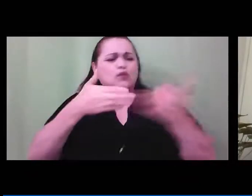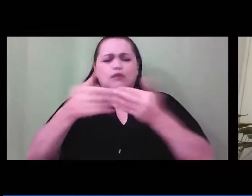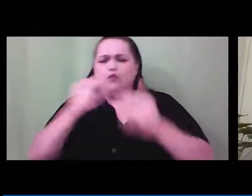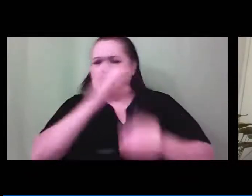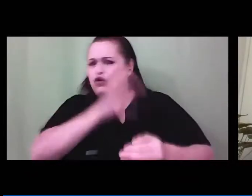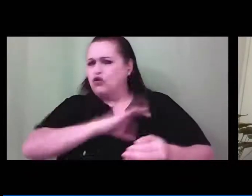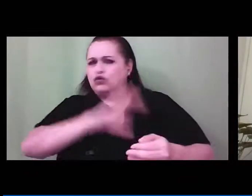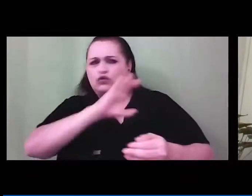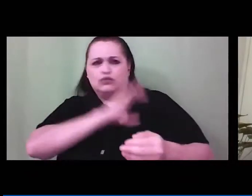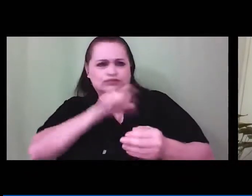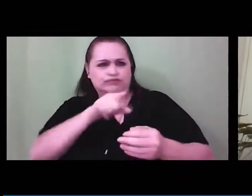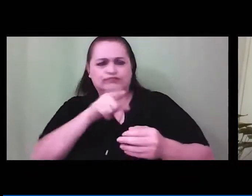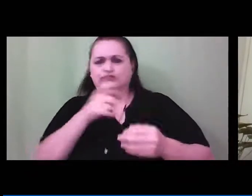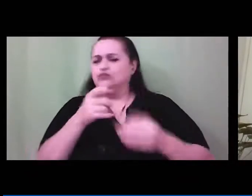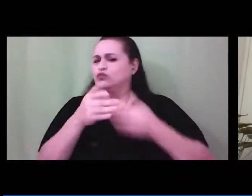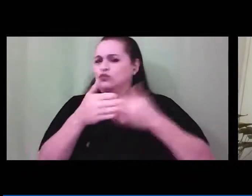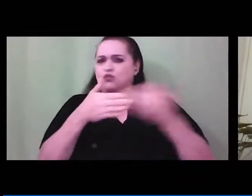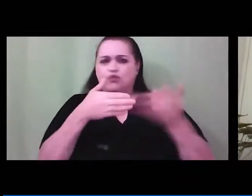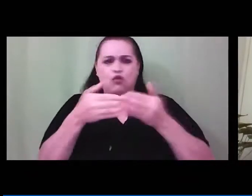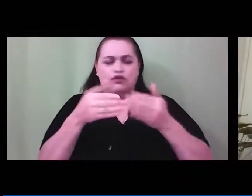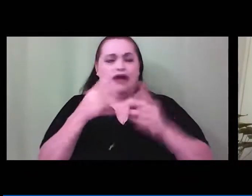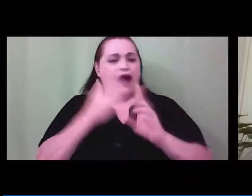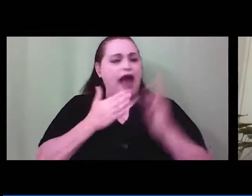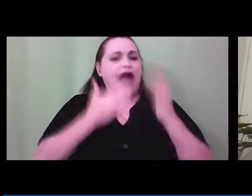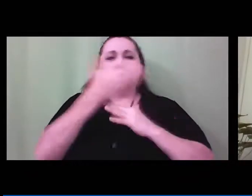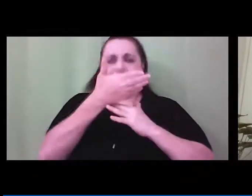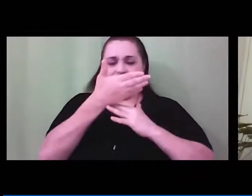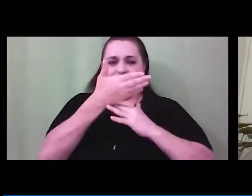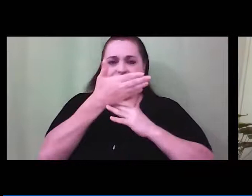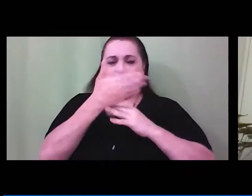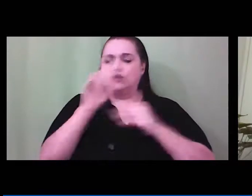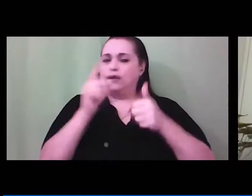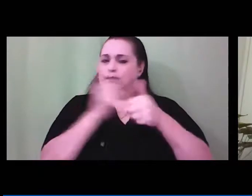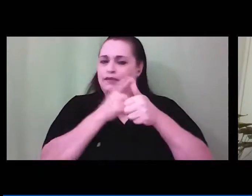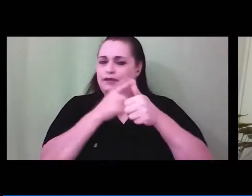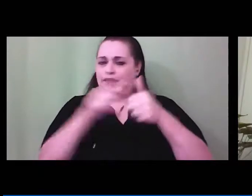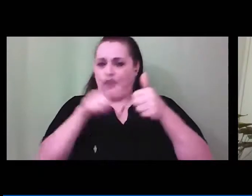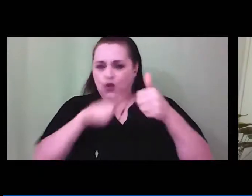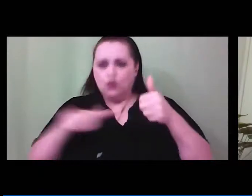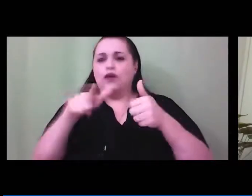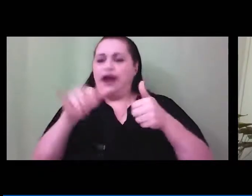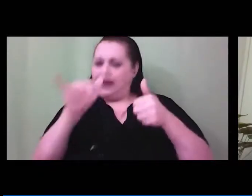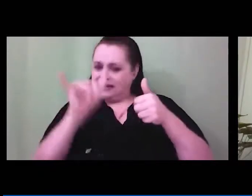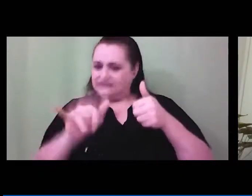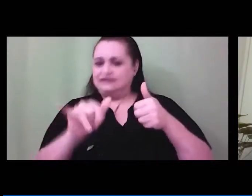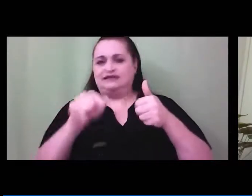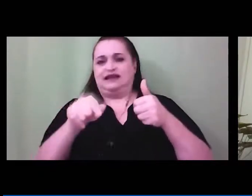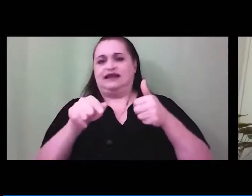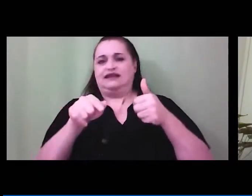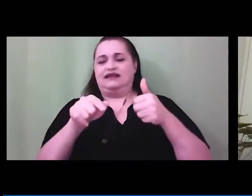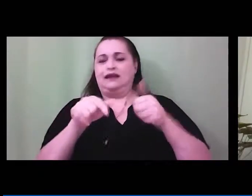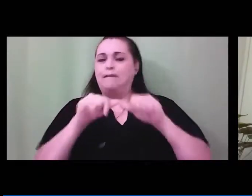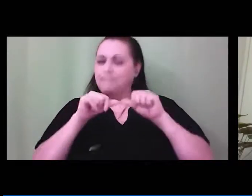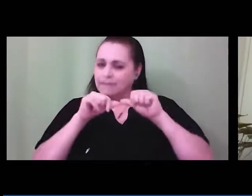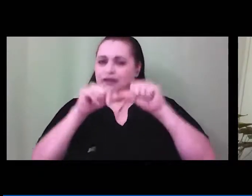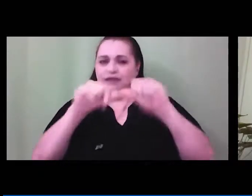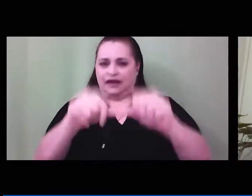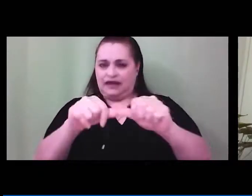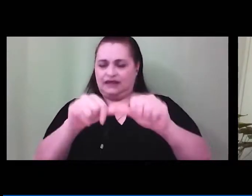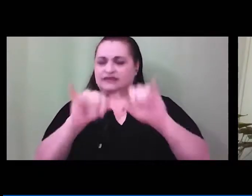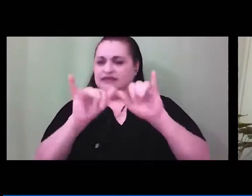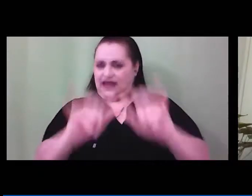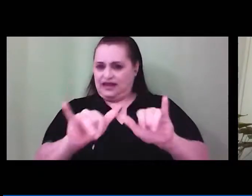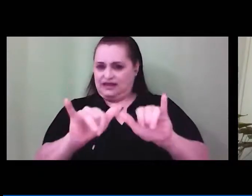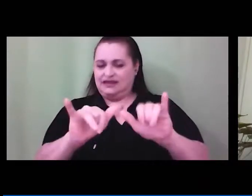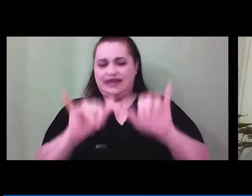sus características, el acceso, en primer lugar, estar ahí, la permanencia,